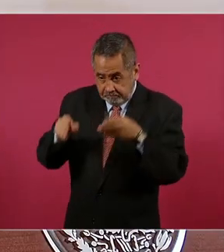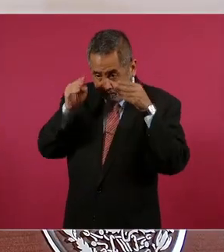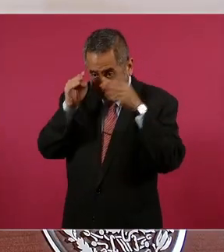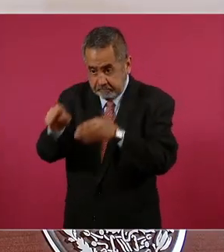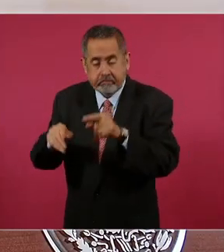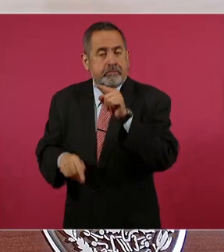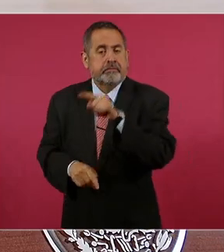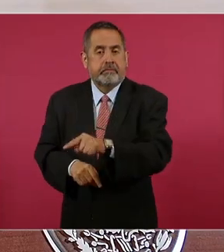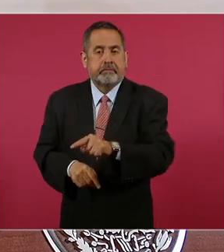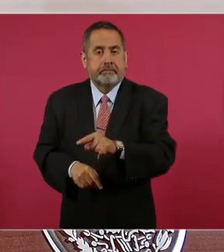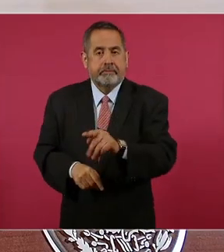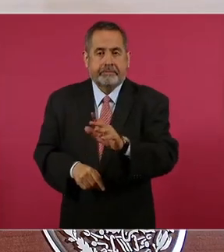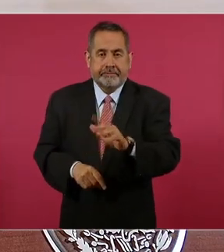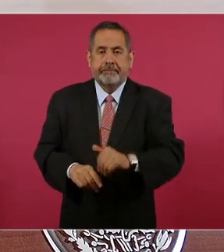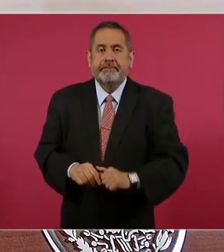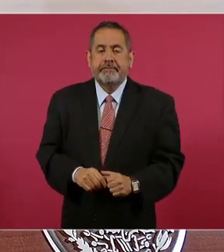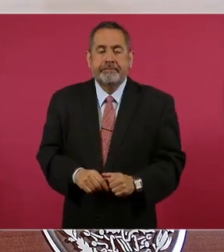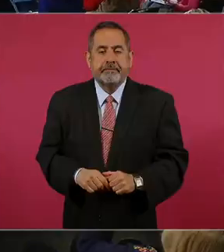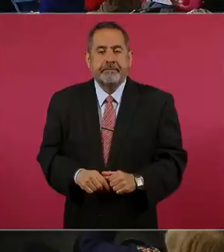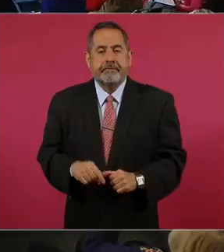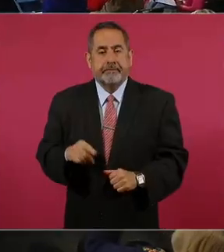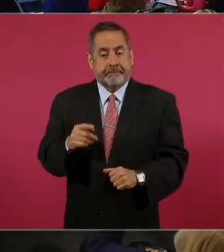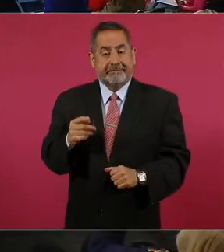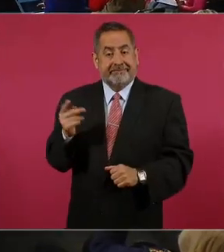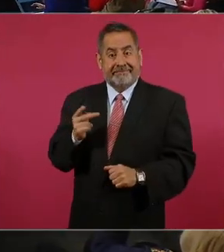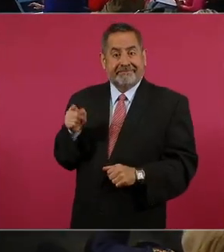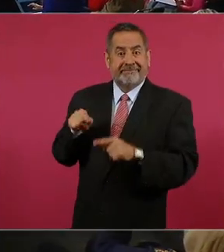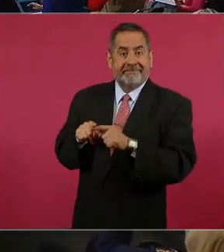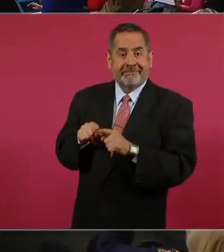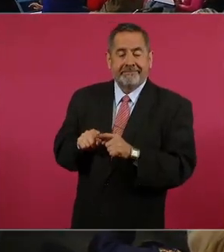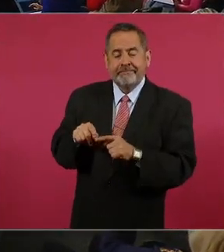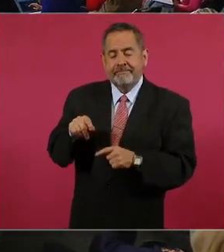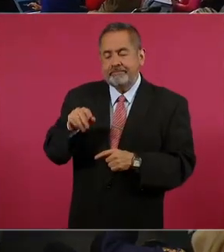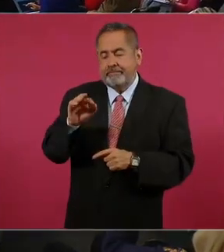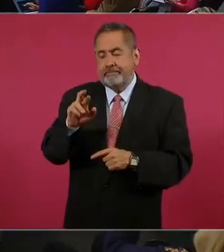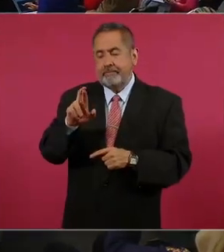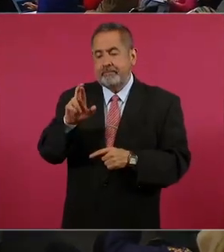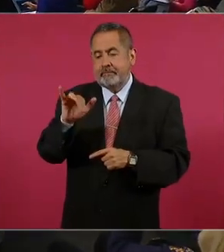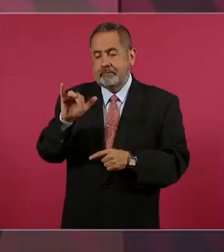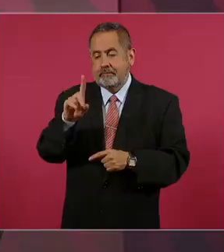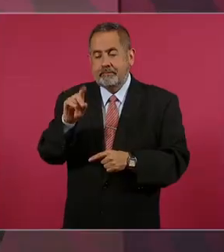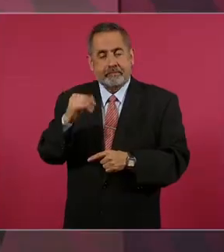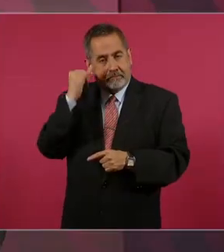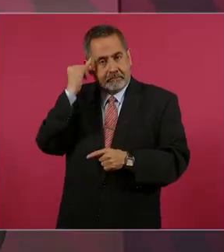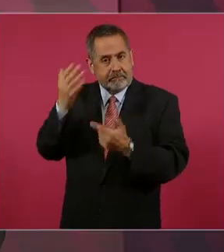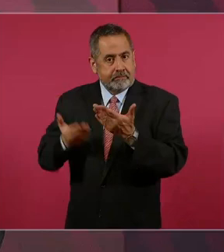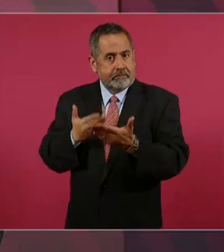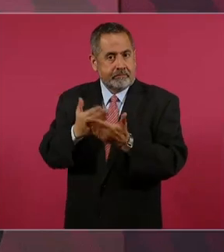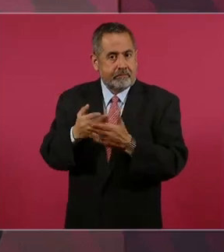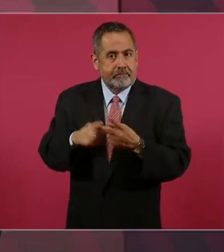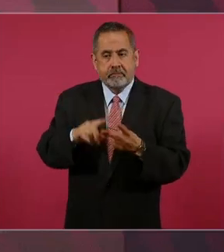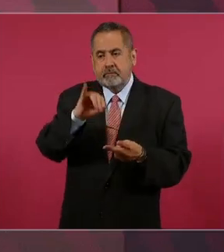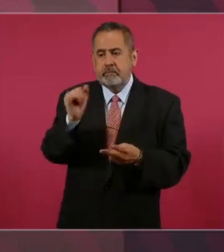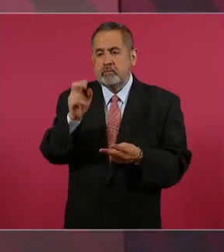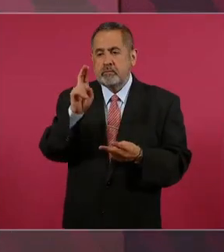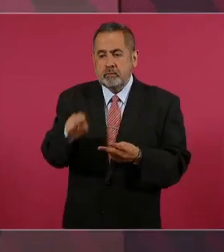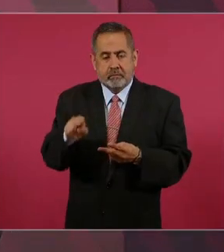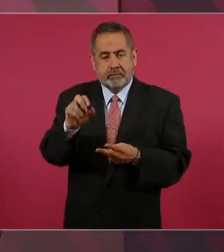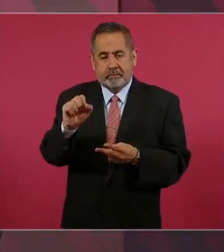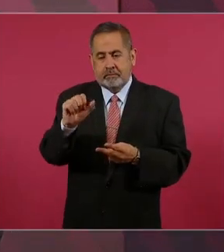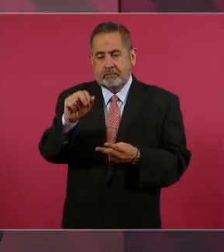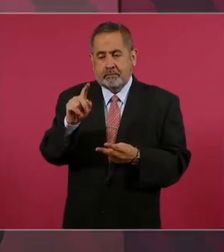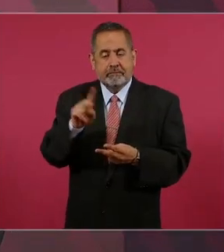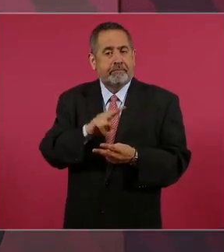Entonces, ellos plantean fortalecer el consumo interno, que es lo que estamos